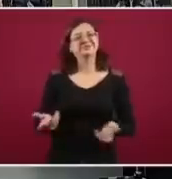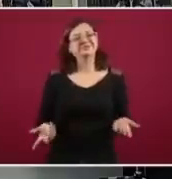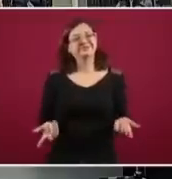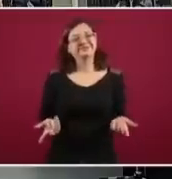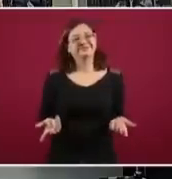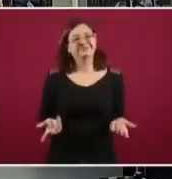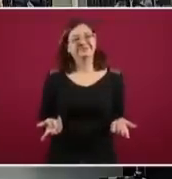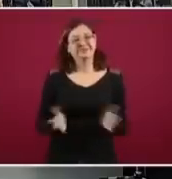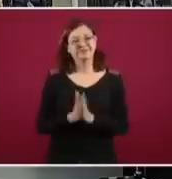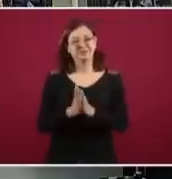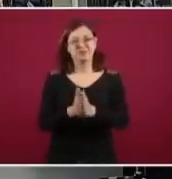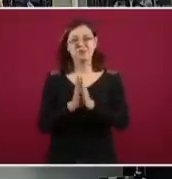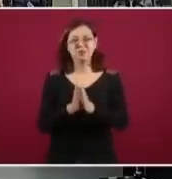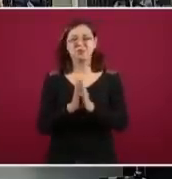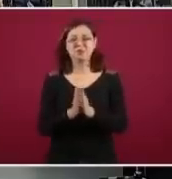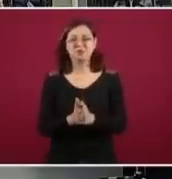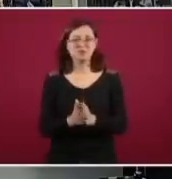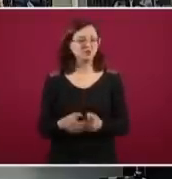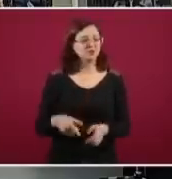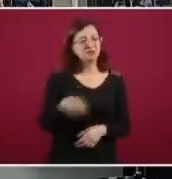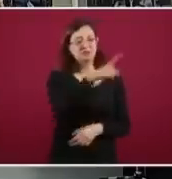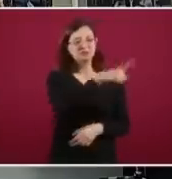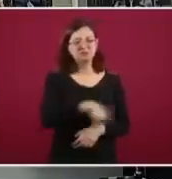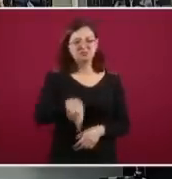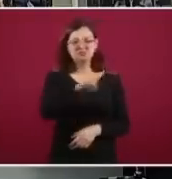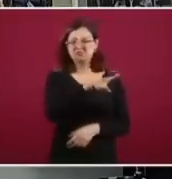Imagínense cuestionar